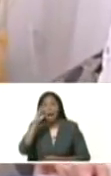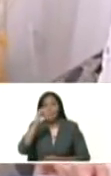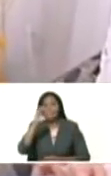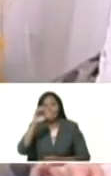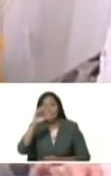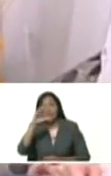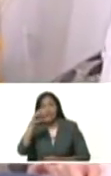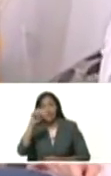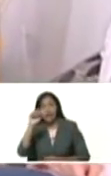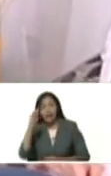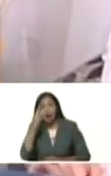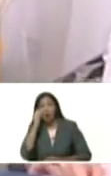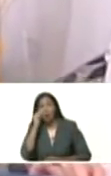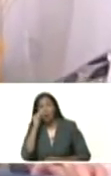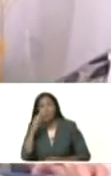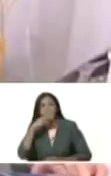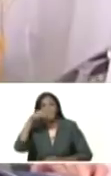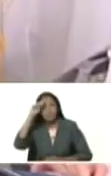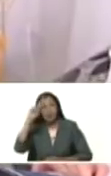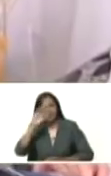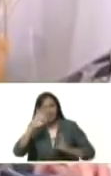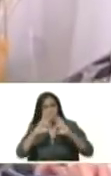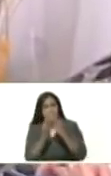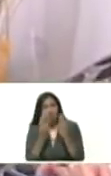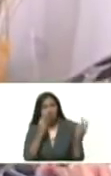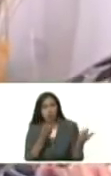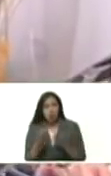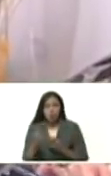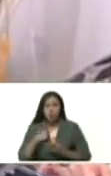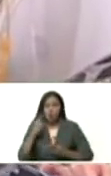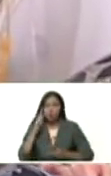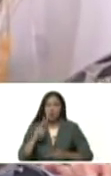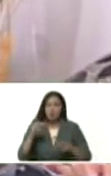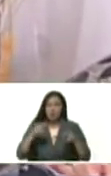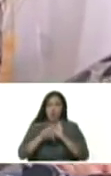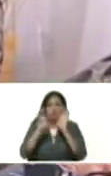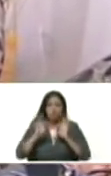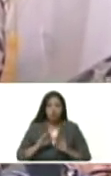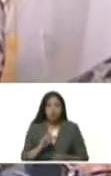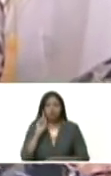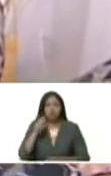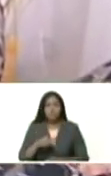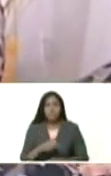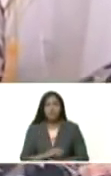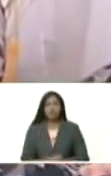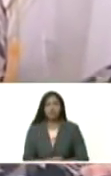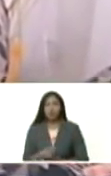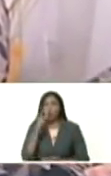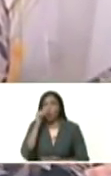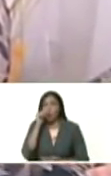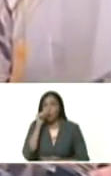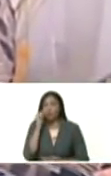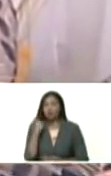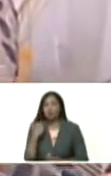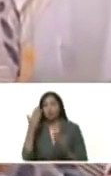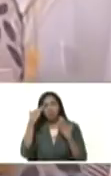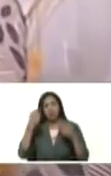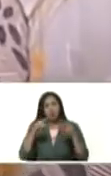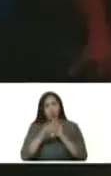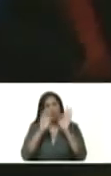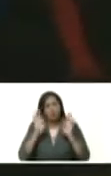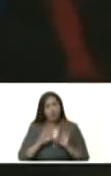recibió, padre de familia, Amílcar, querido Amílcar Rivero, nos des tu saludo,